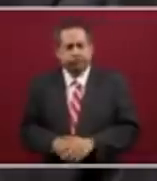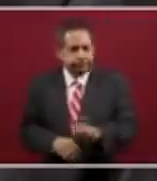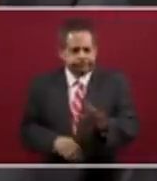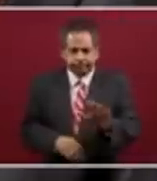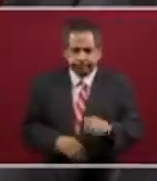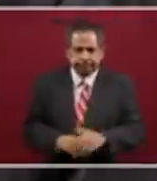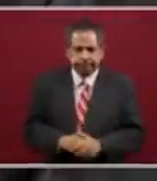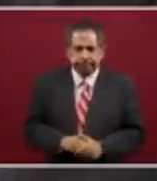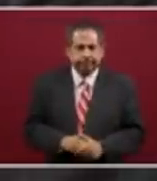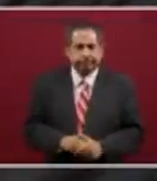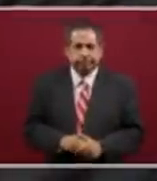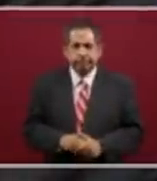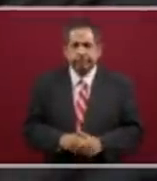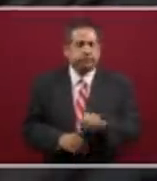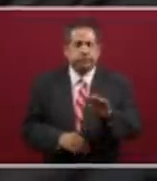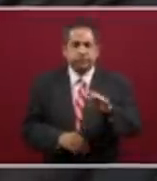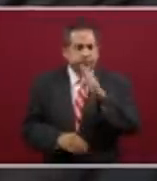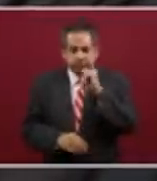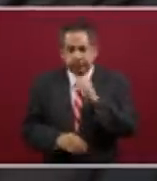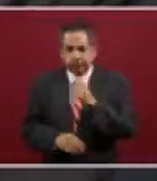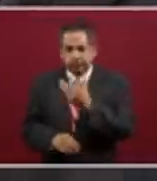este permitir